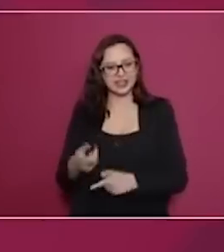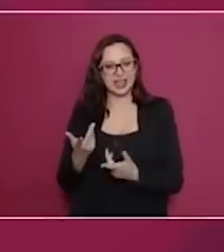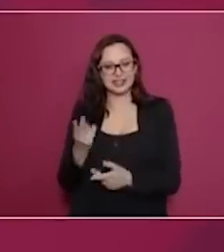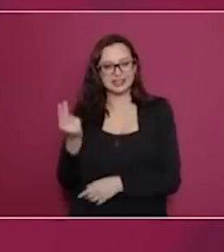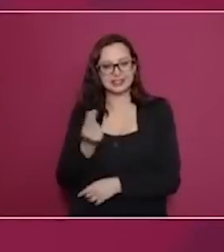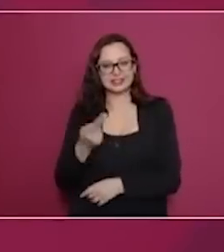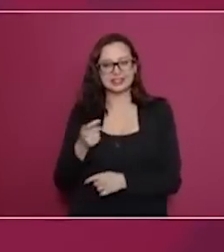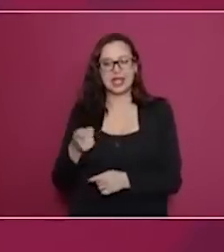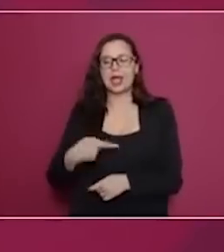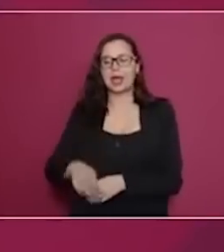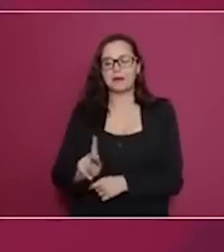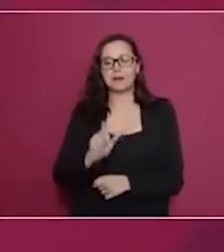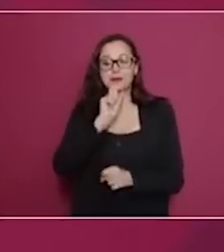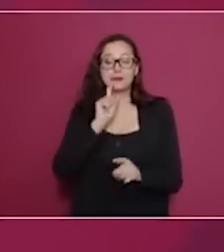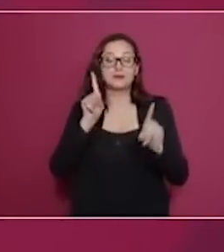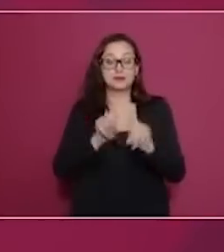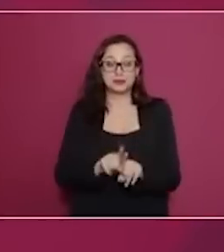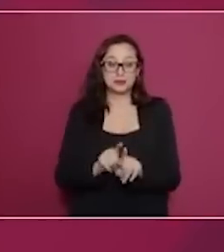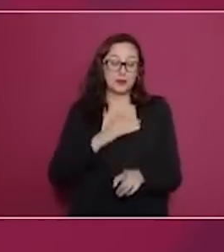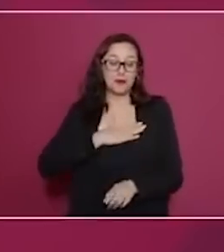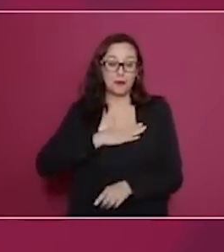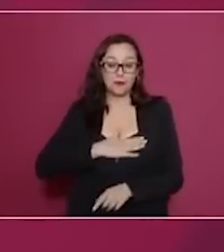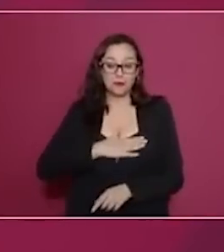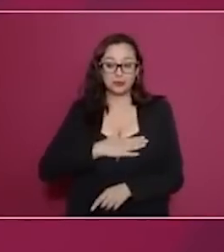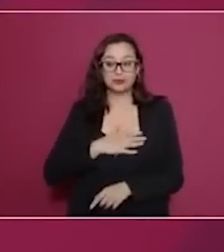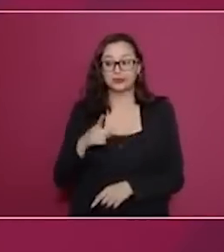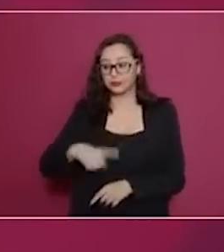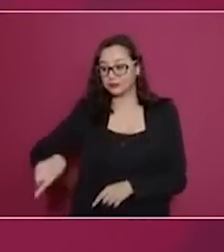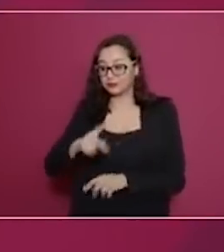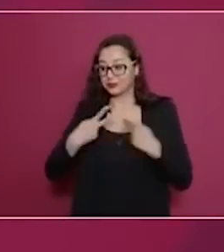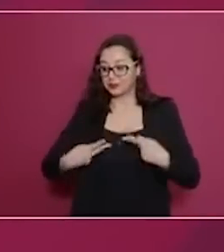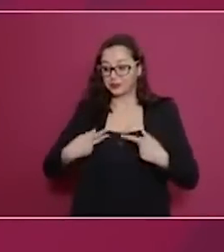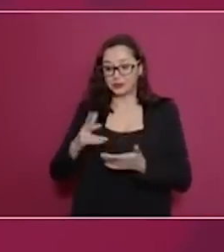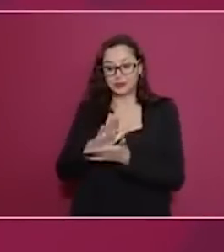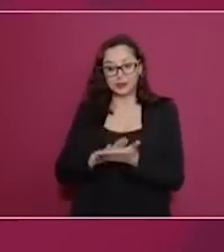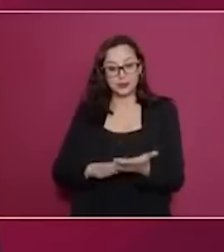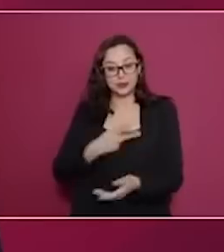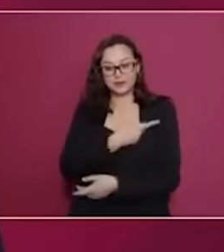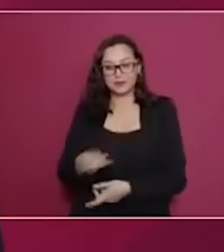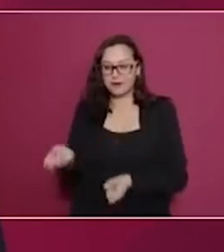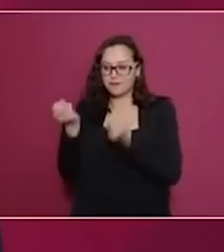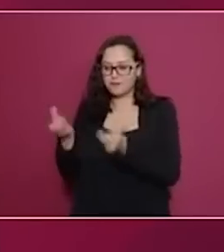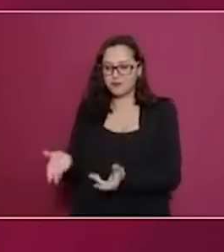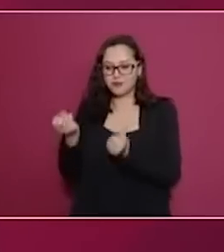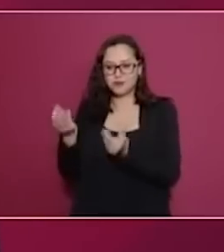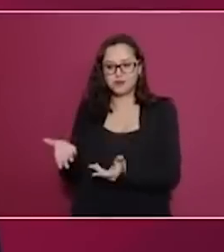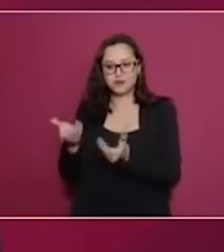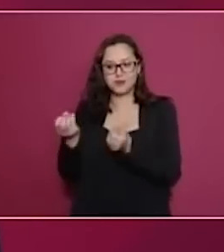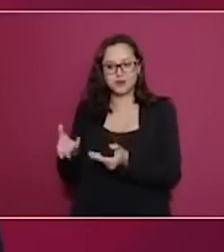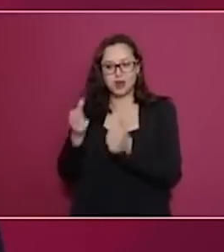La justicia es atender a la gente humilde, a la gente pobre. Esa es la